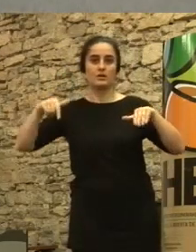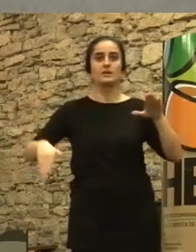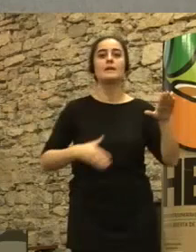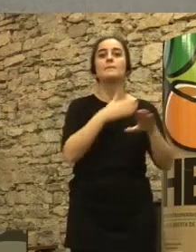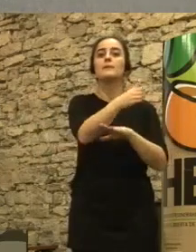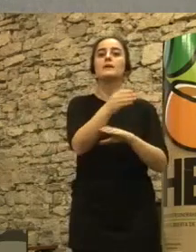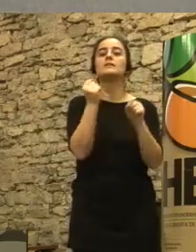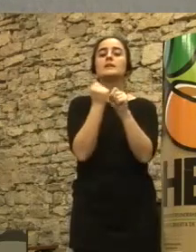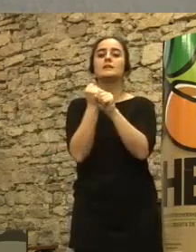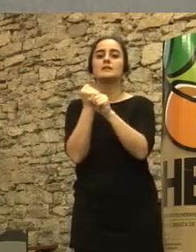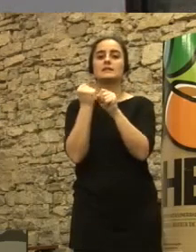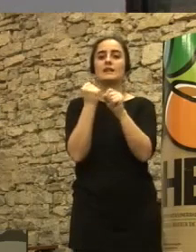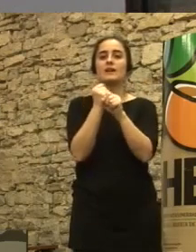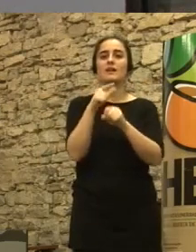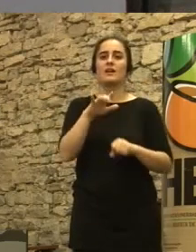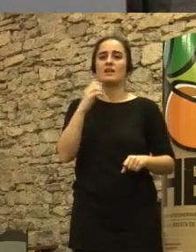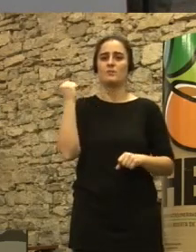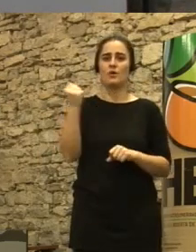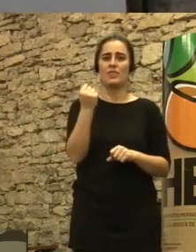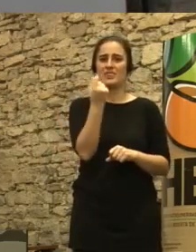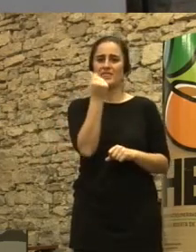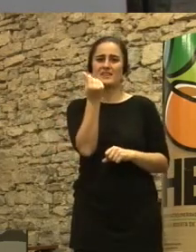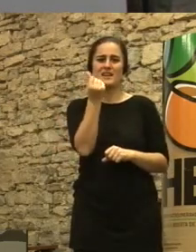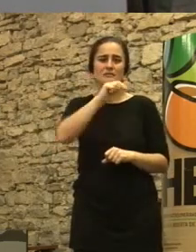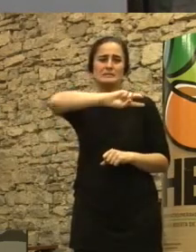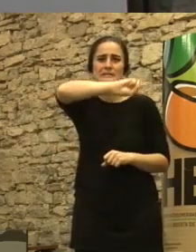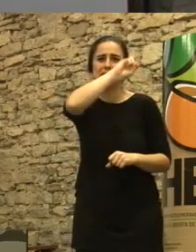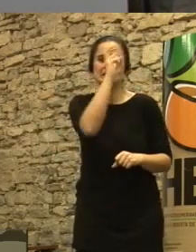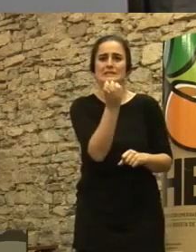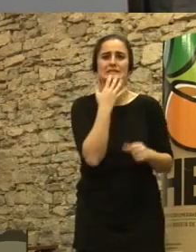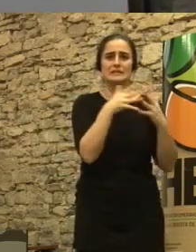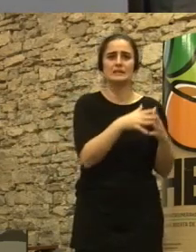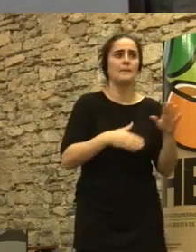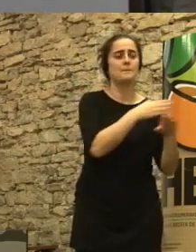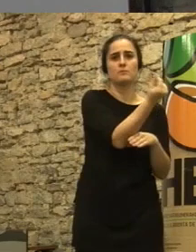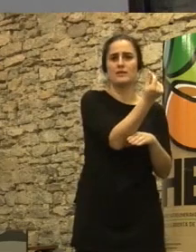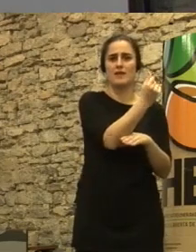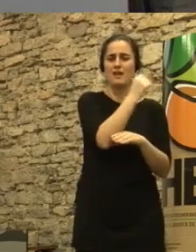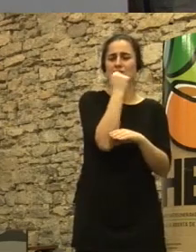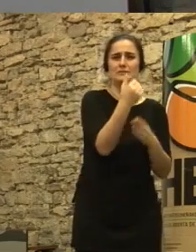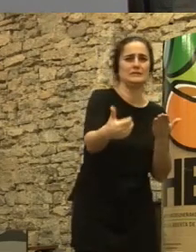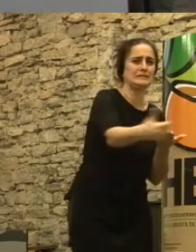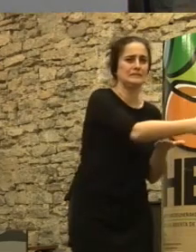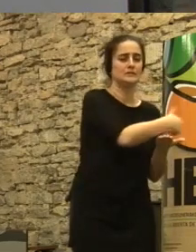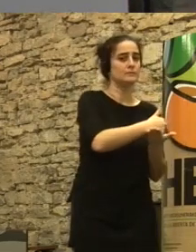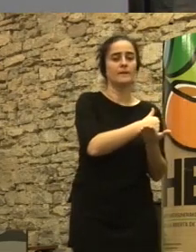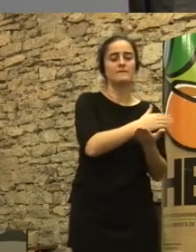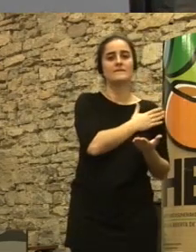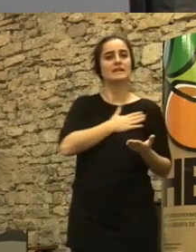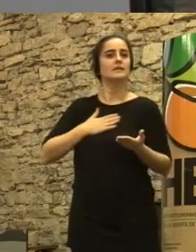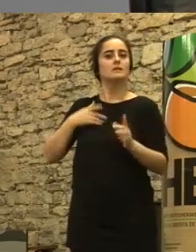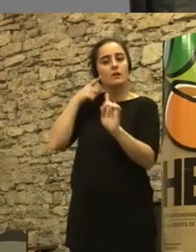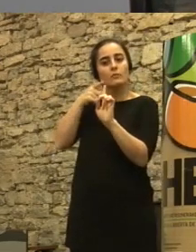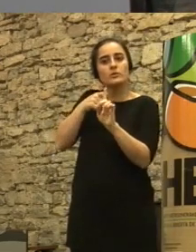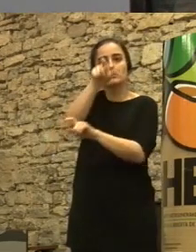es zillonario, pero no. Va a utilizar los datos para el bien común. Y